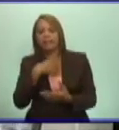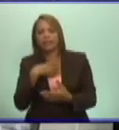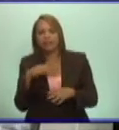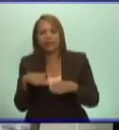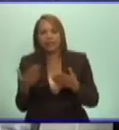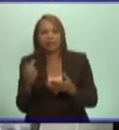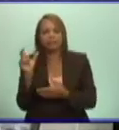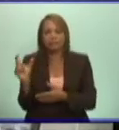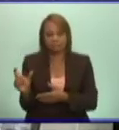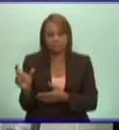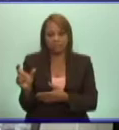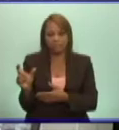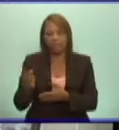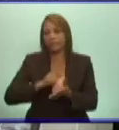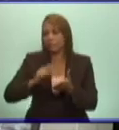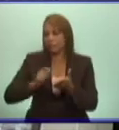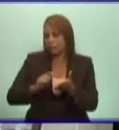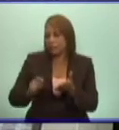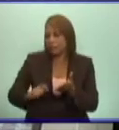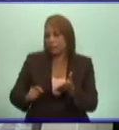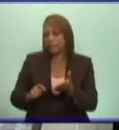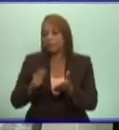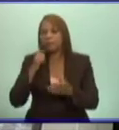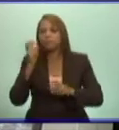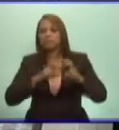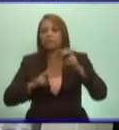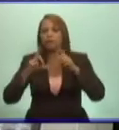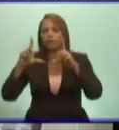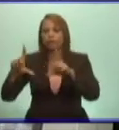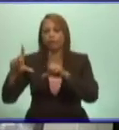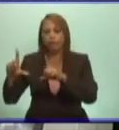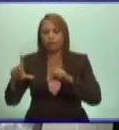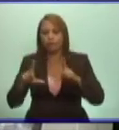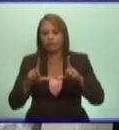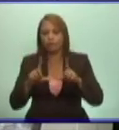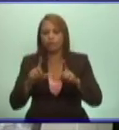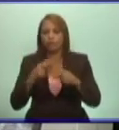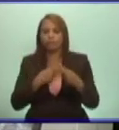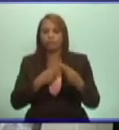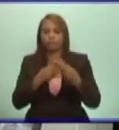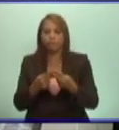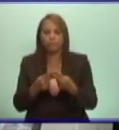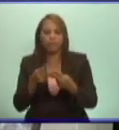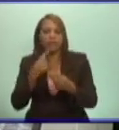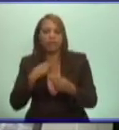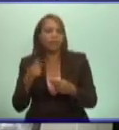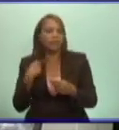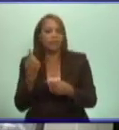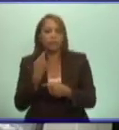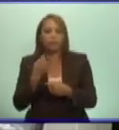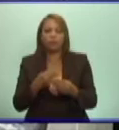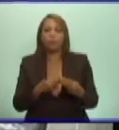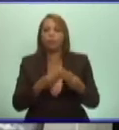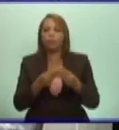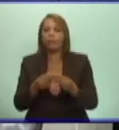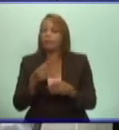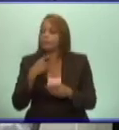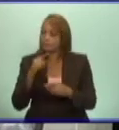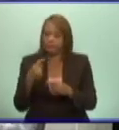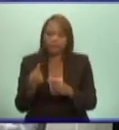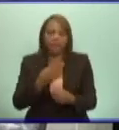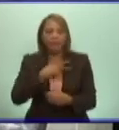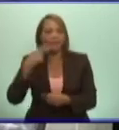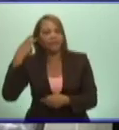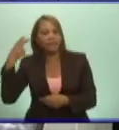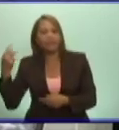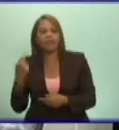ellas, escribir sobre ellas, buscar alguna foto de un mártir o dibujar algún mártir, así que las actividades, o sea, son las mismas habilidades. Las mismas habilidades en